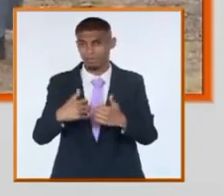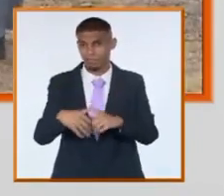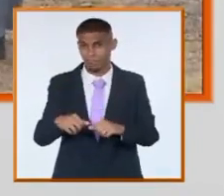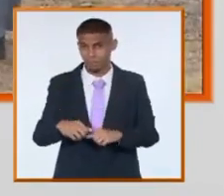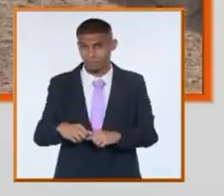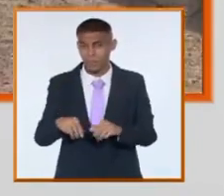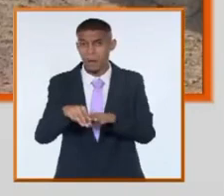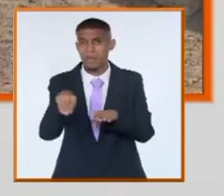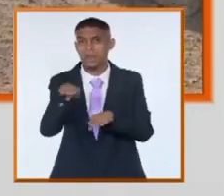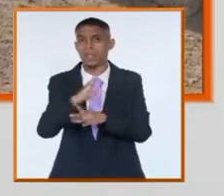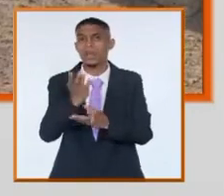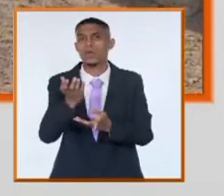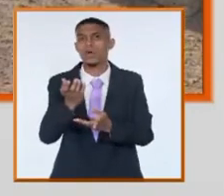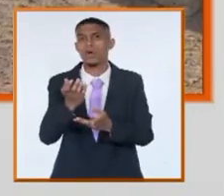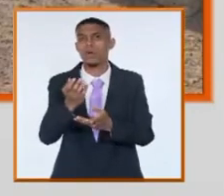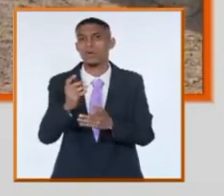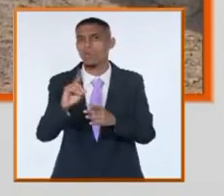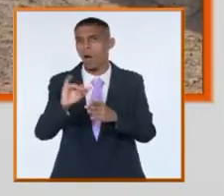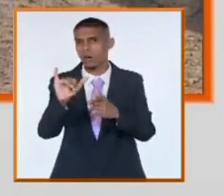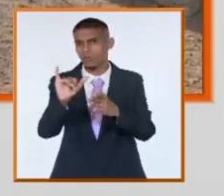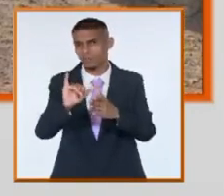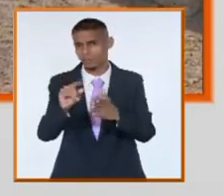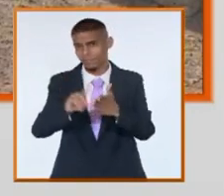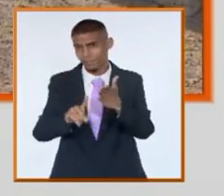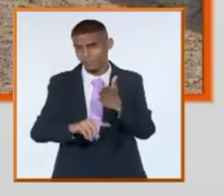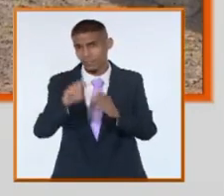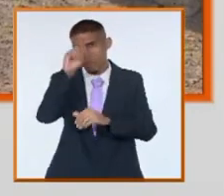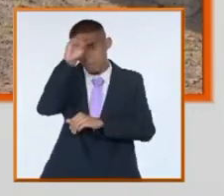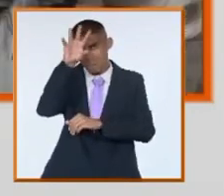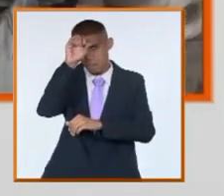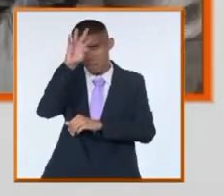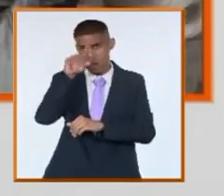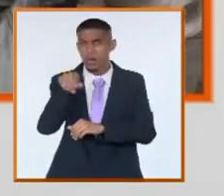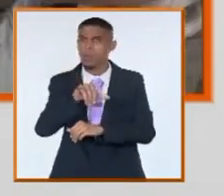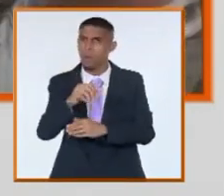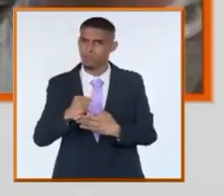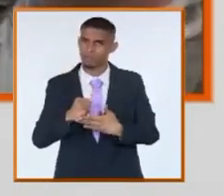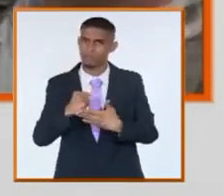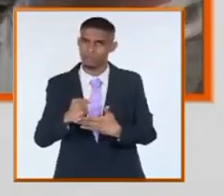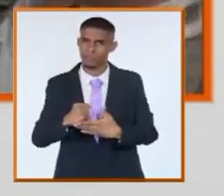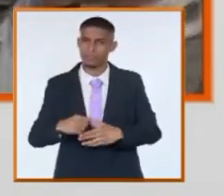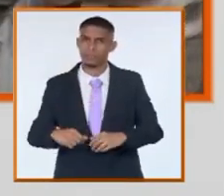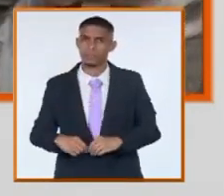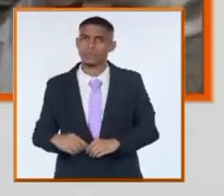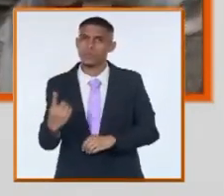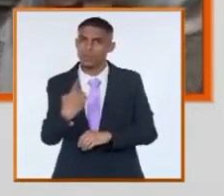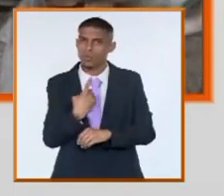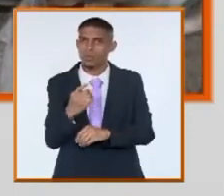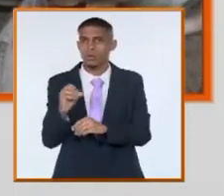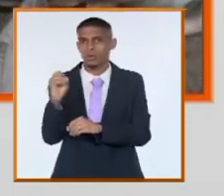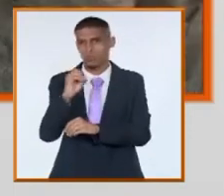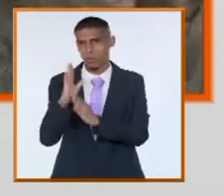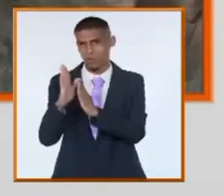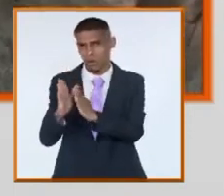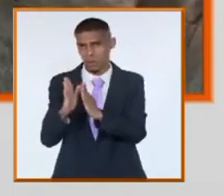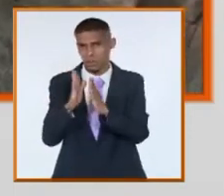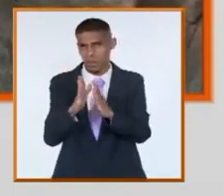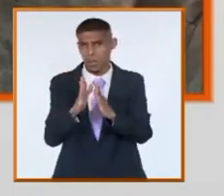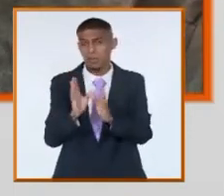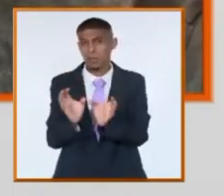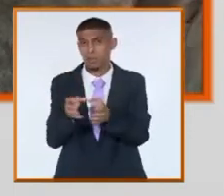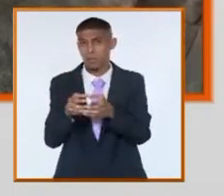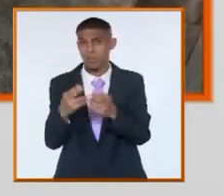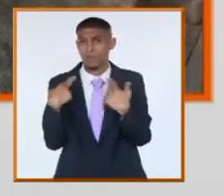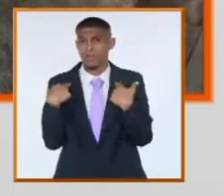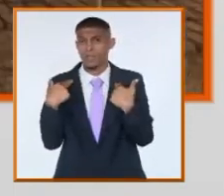y mina y que lo que nosotros estamos organizando o sea llevamos a cabo ese grupo pero con la